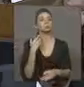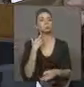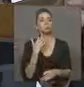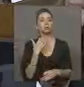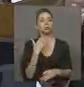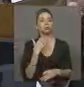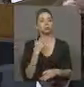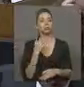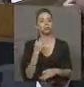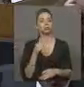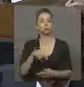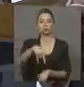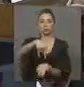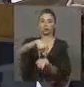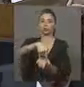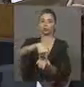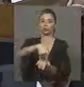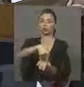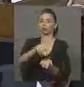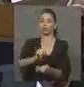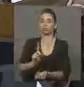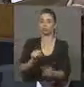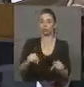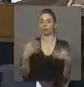van a jugar en este Congreso.